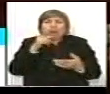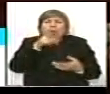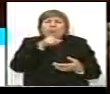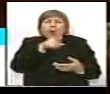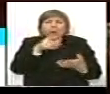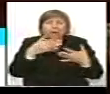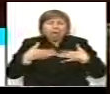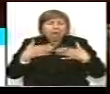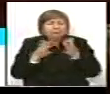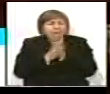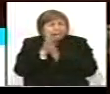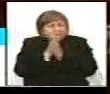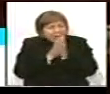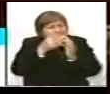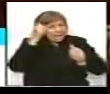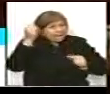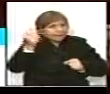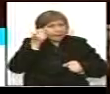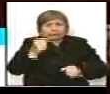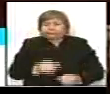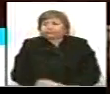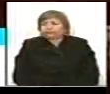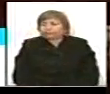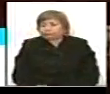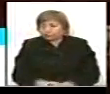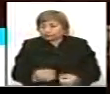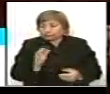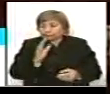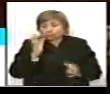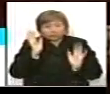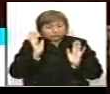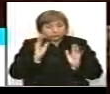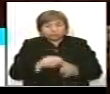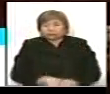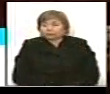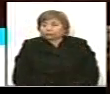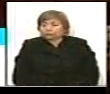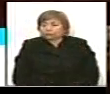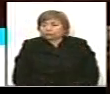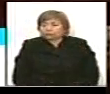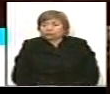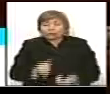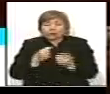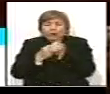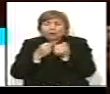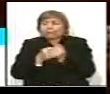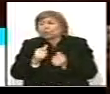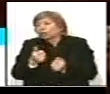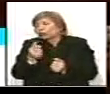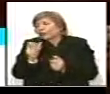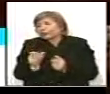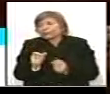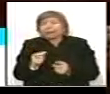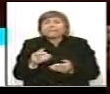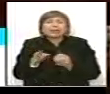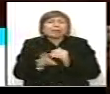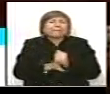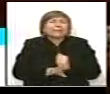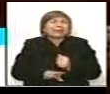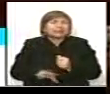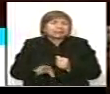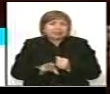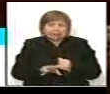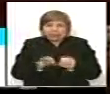ustedes pueden lograr por su cuenta. Con apoyo de otros, sí, pero